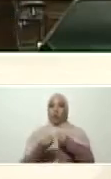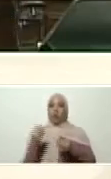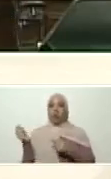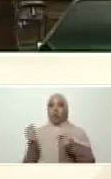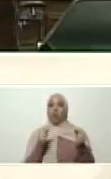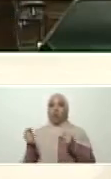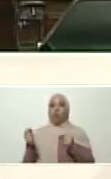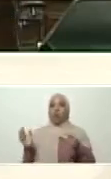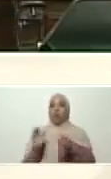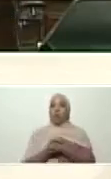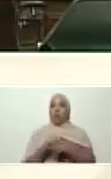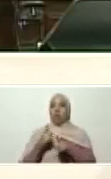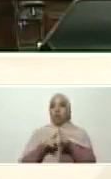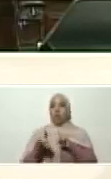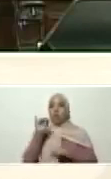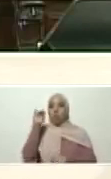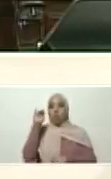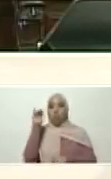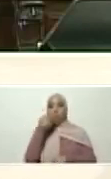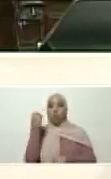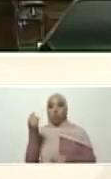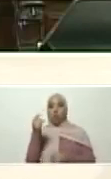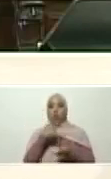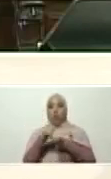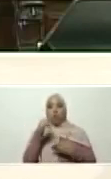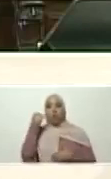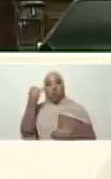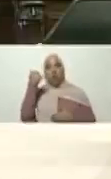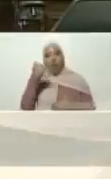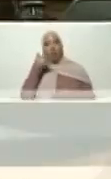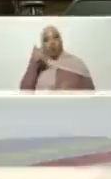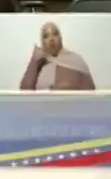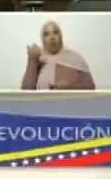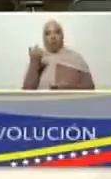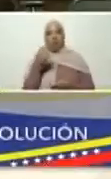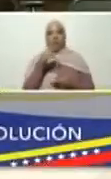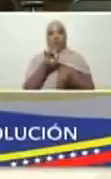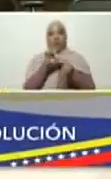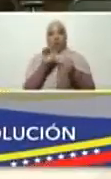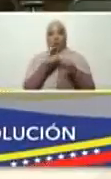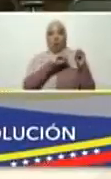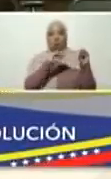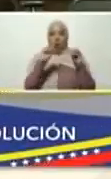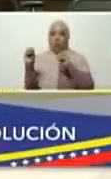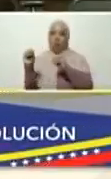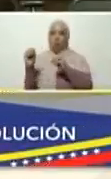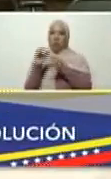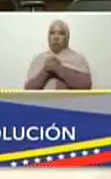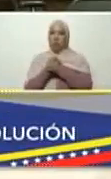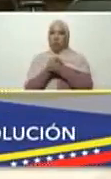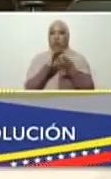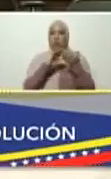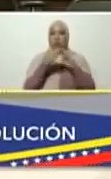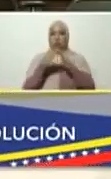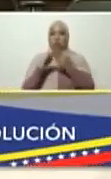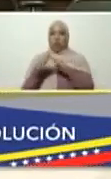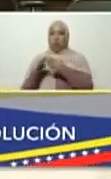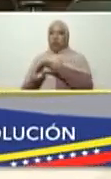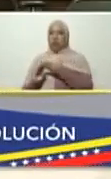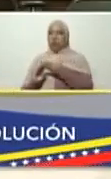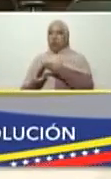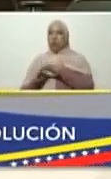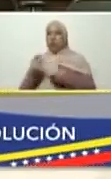humano, más allá del WhatsApp y de las redes sociales. Una convocatoria de la Comuna del Maizal es